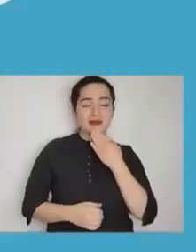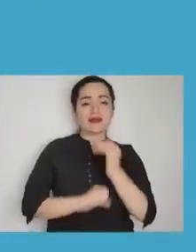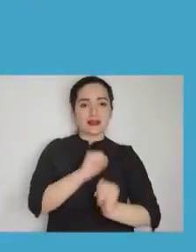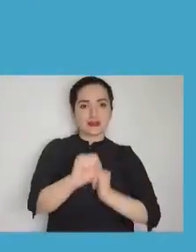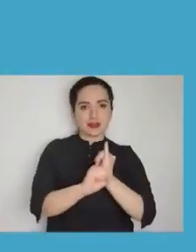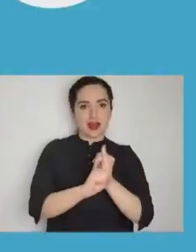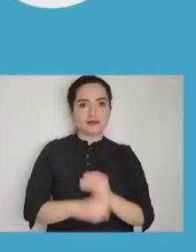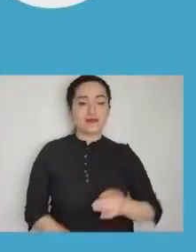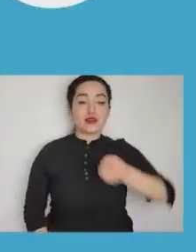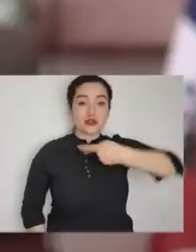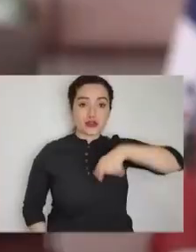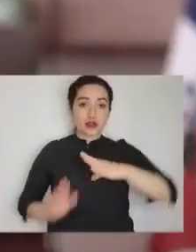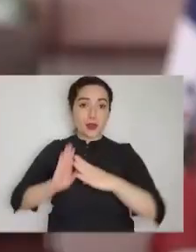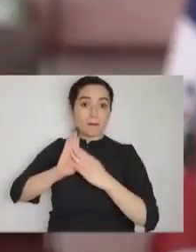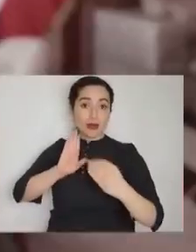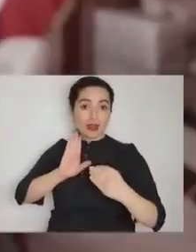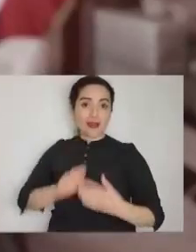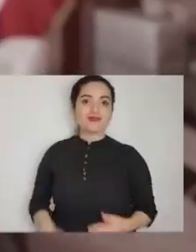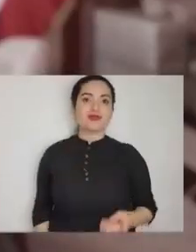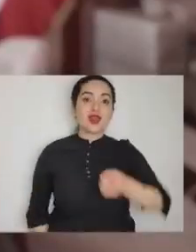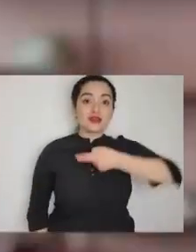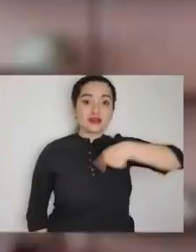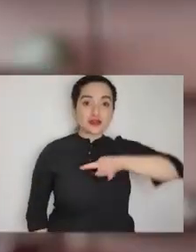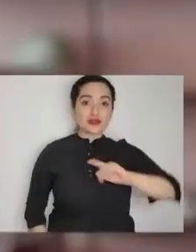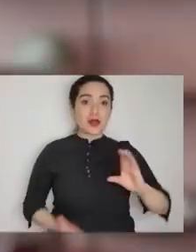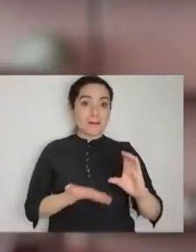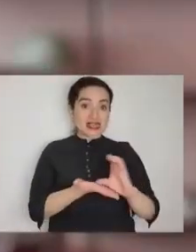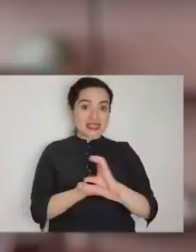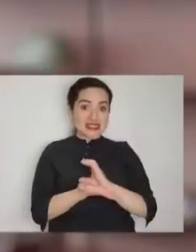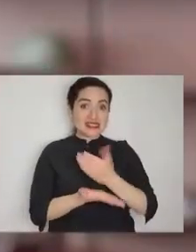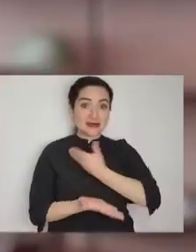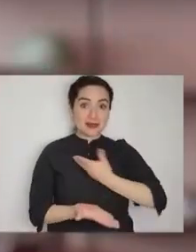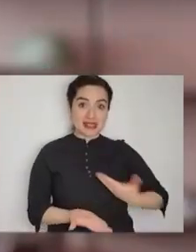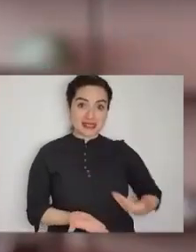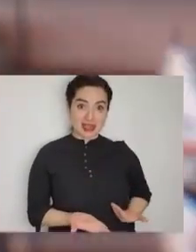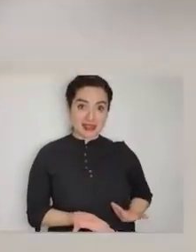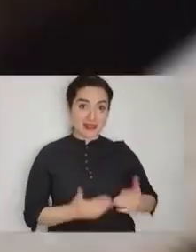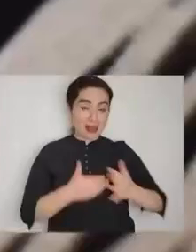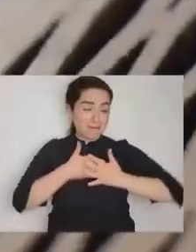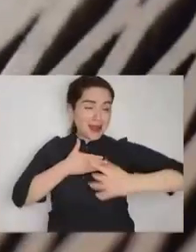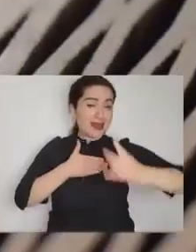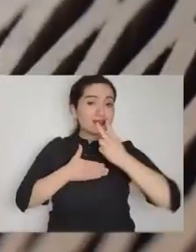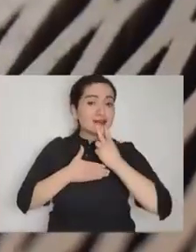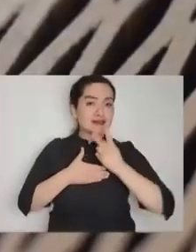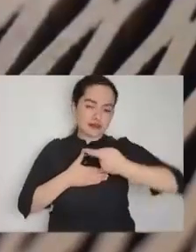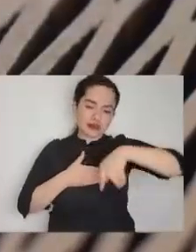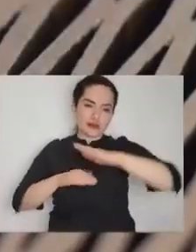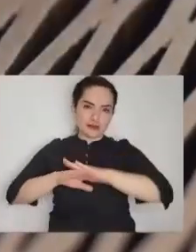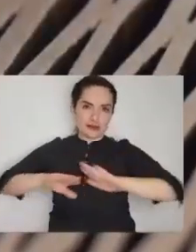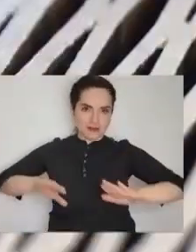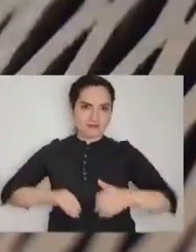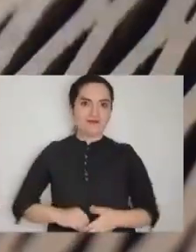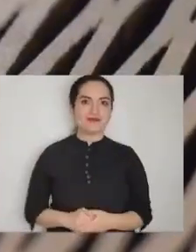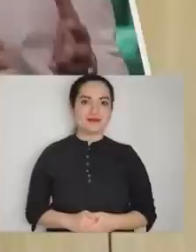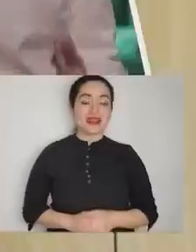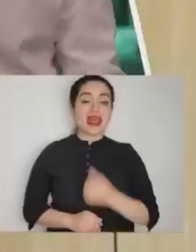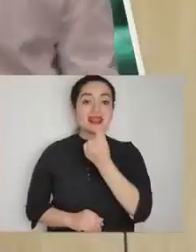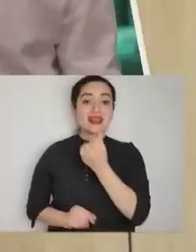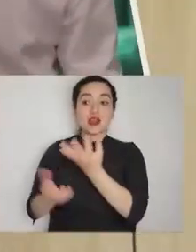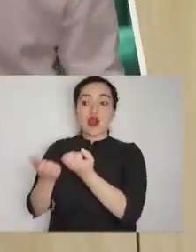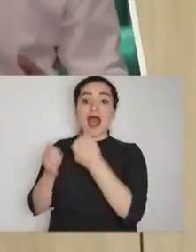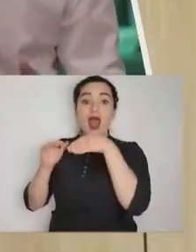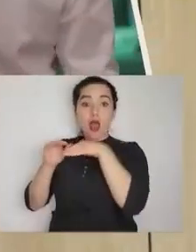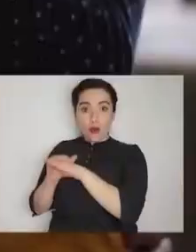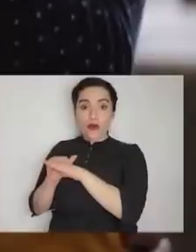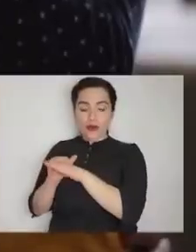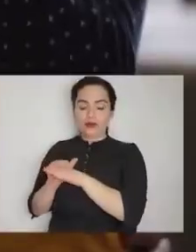internacional. Vamos a dar el ejemplo. Nosotros eliminaremos la renta vitalicia de los presidentes. Para de esa forma ahorrar plata, porque es plata